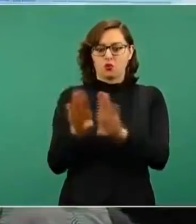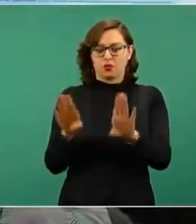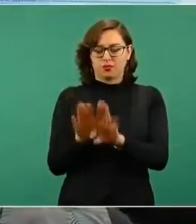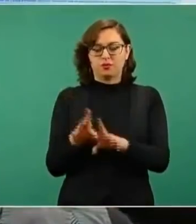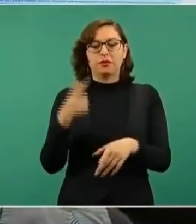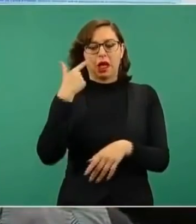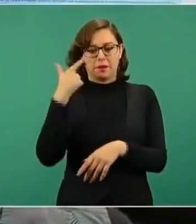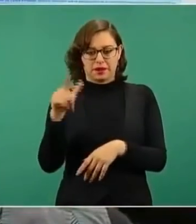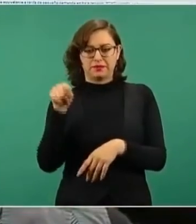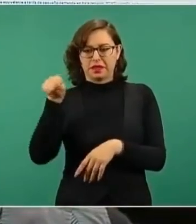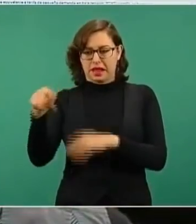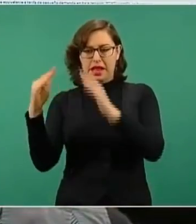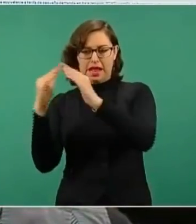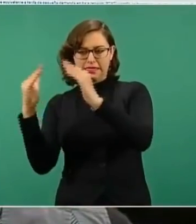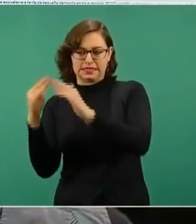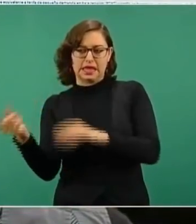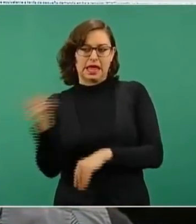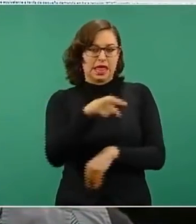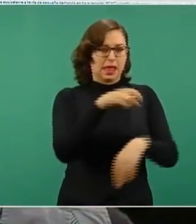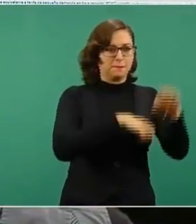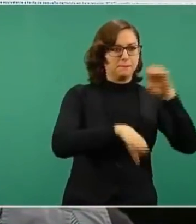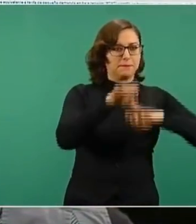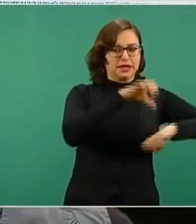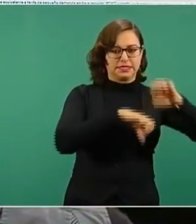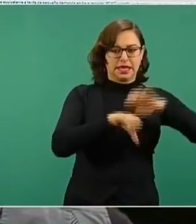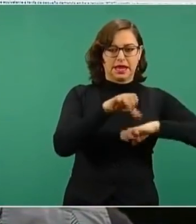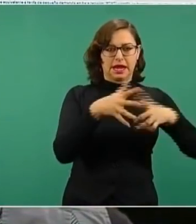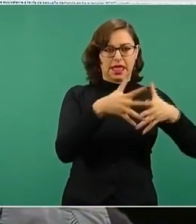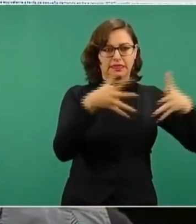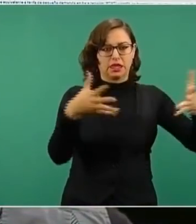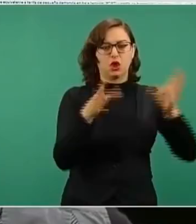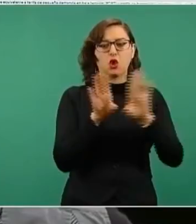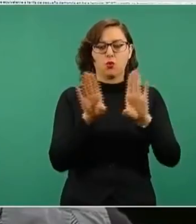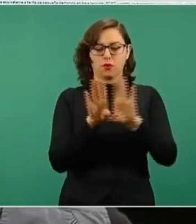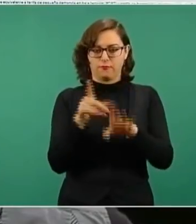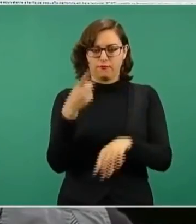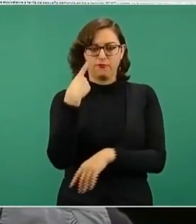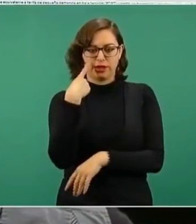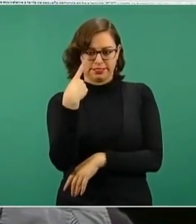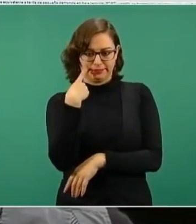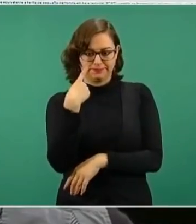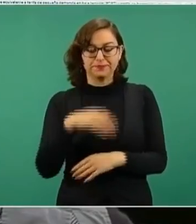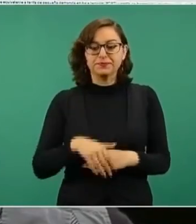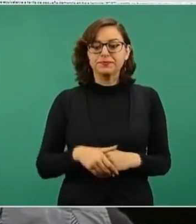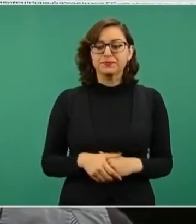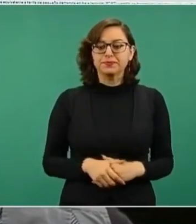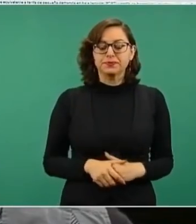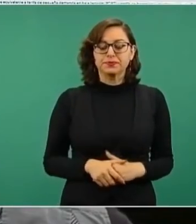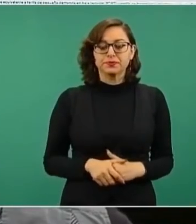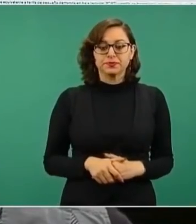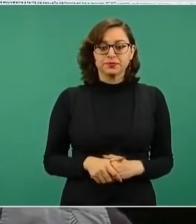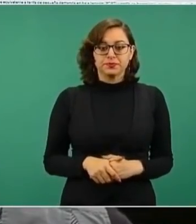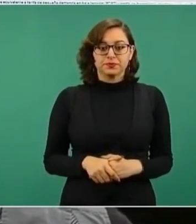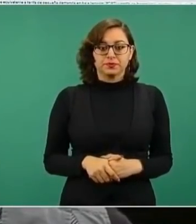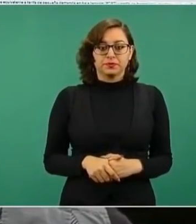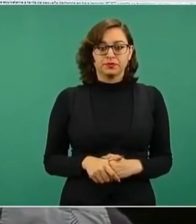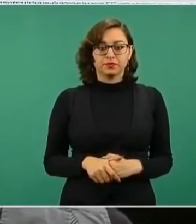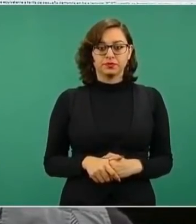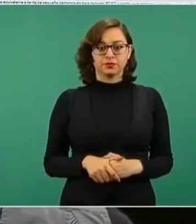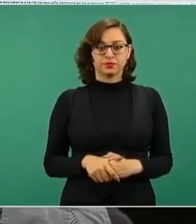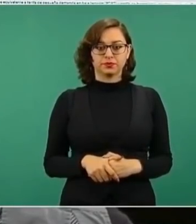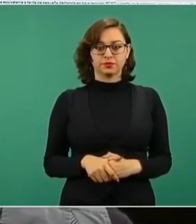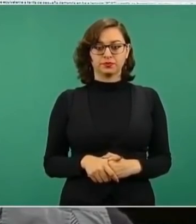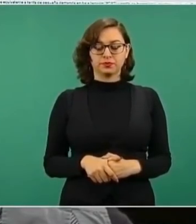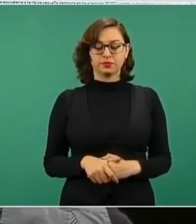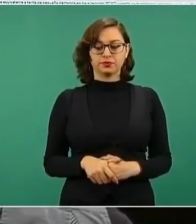cuánto pagarían. Le damos a la siguiente, por favor. Bueno, primero que nada, ¿cuánto es la tarifa que se